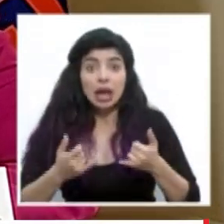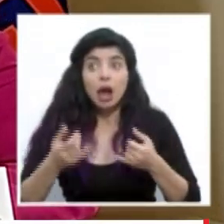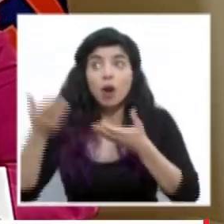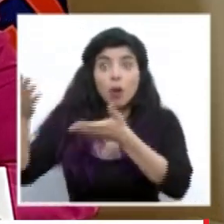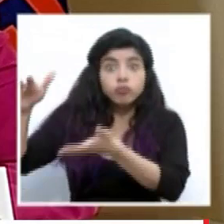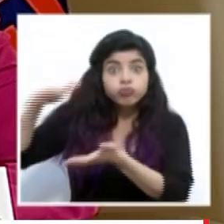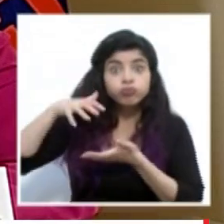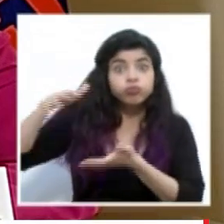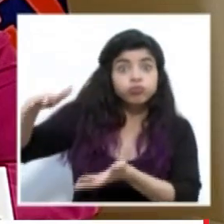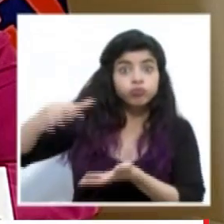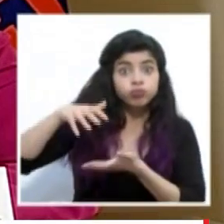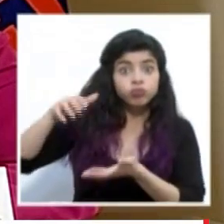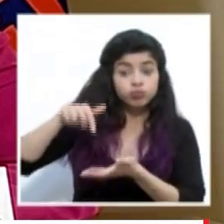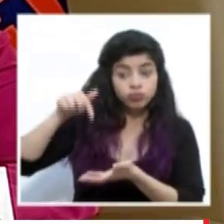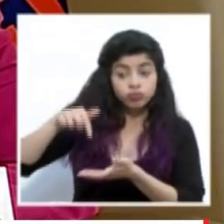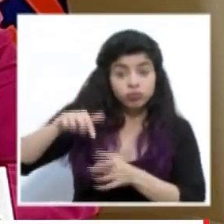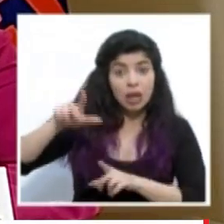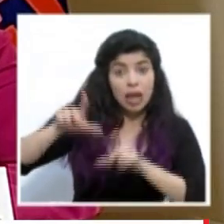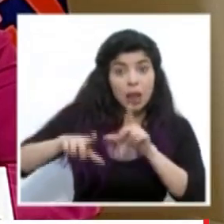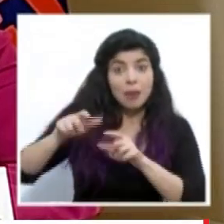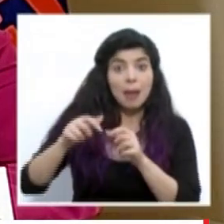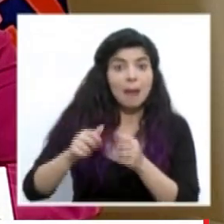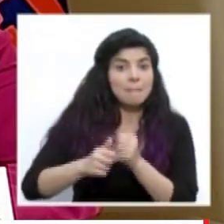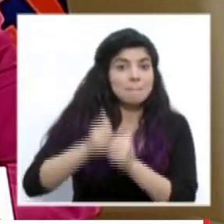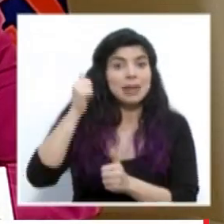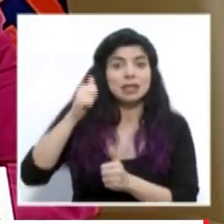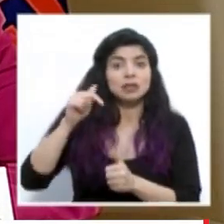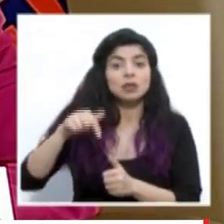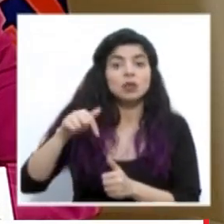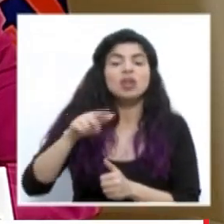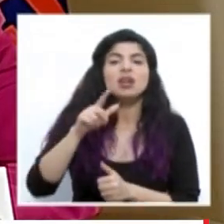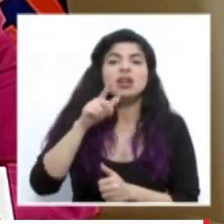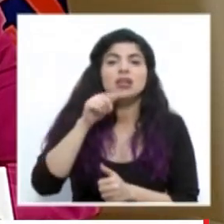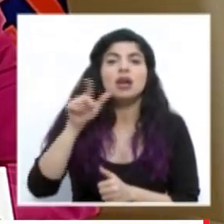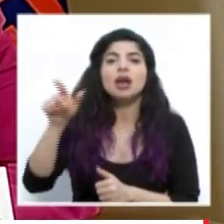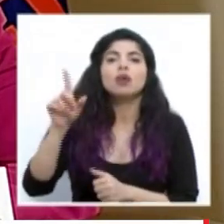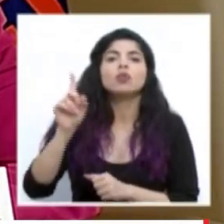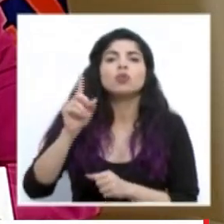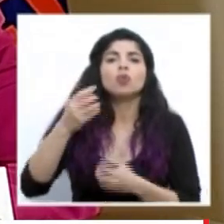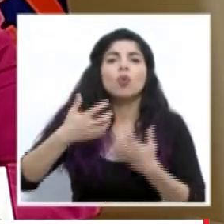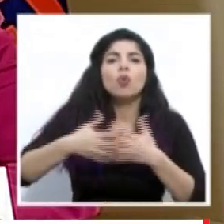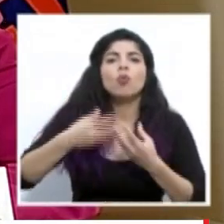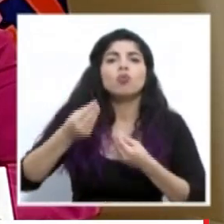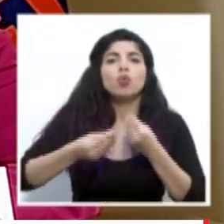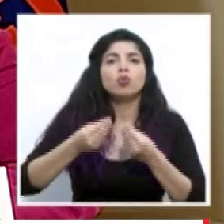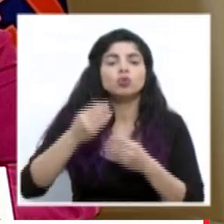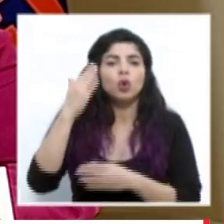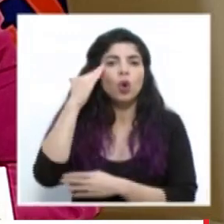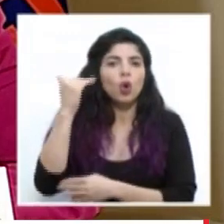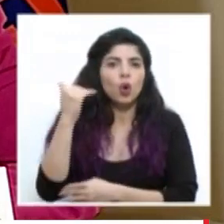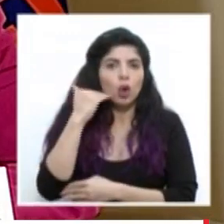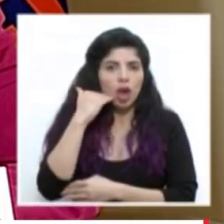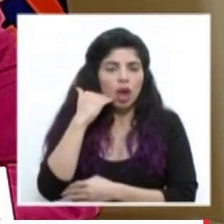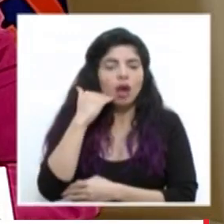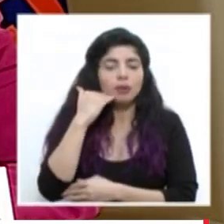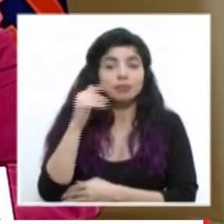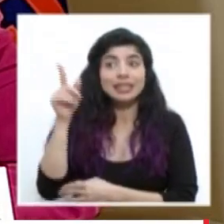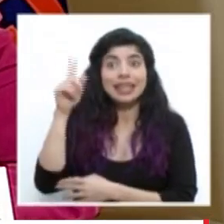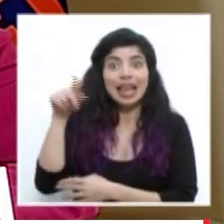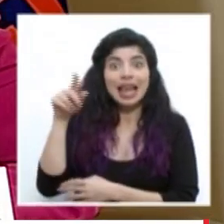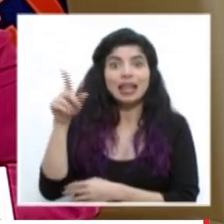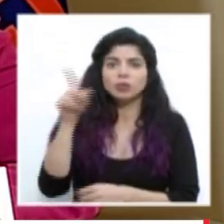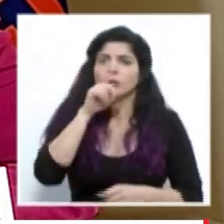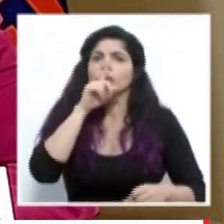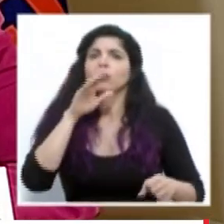está dando las pruebas, la mayor cantidad de ellas, tiene su casa matriz en Corea del Sur y realmente ellos